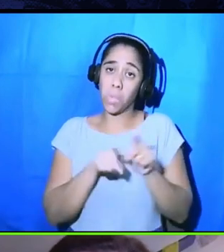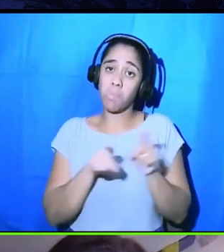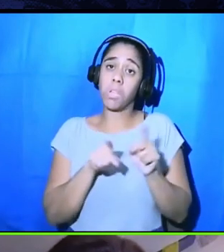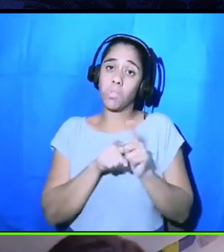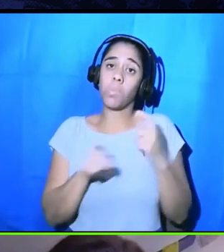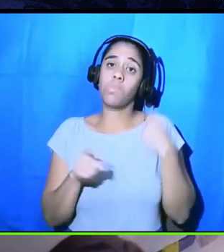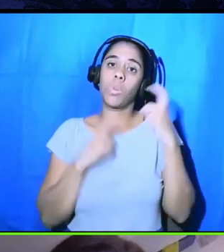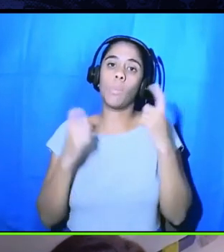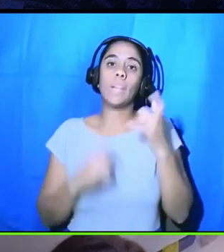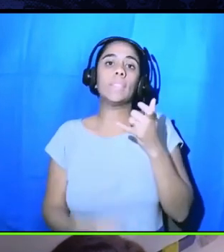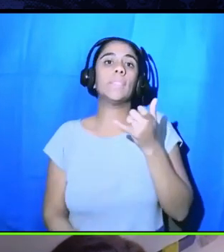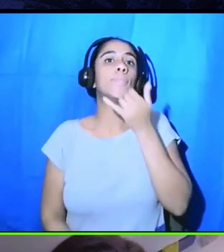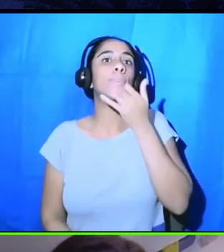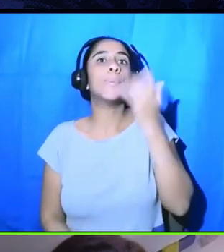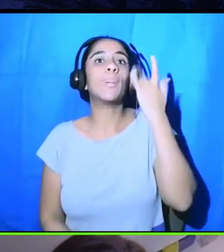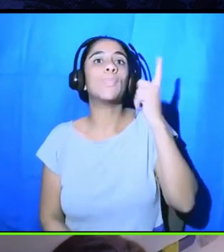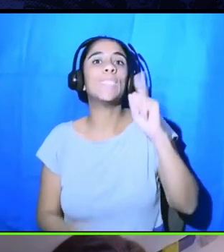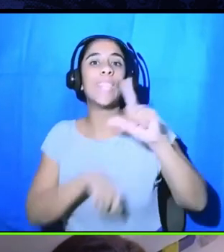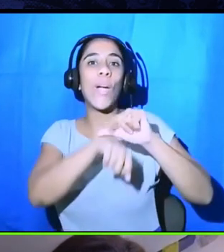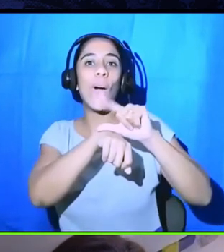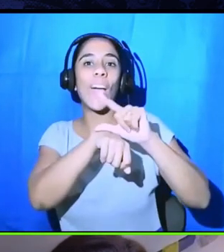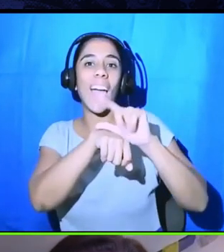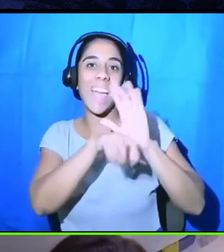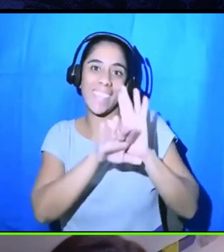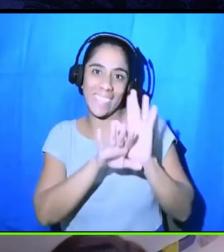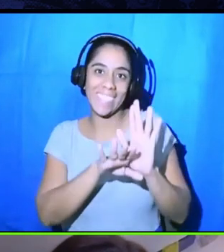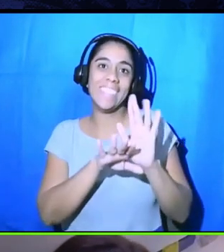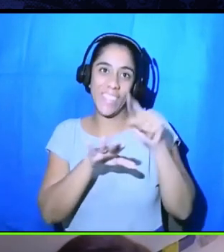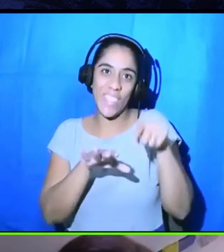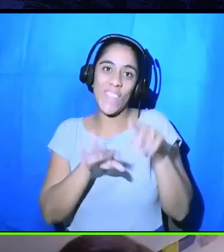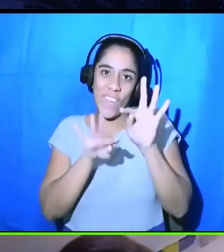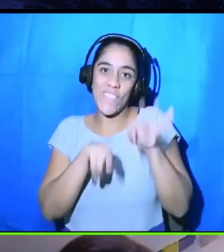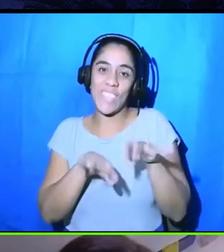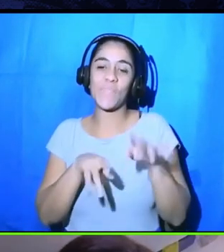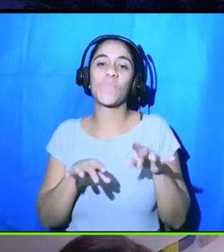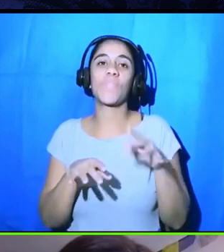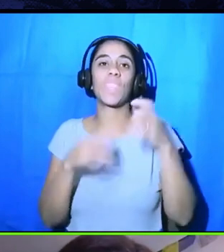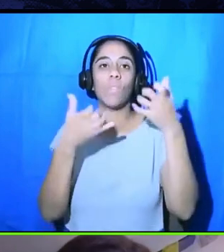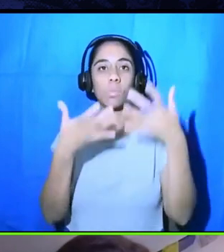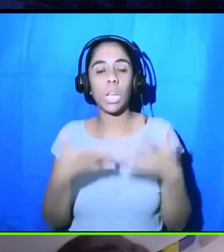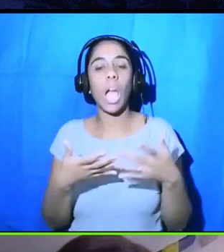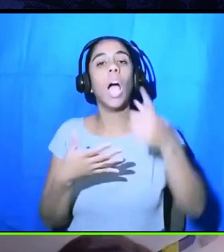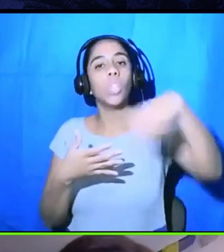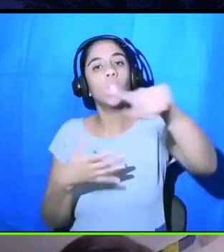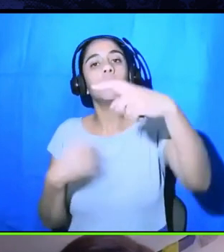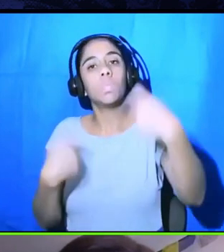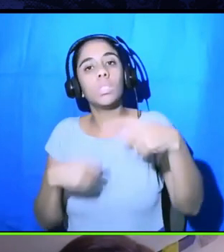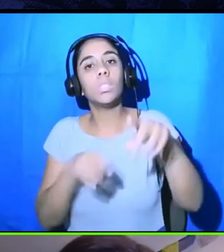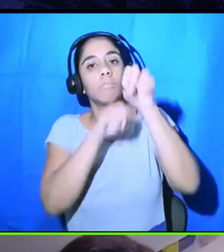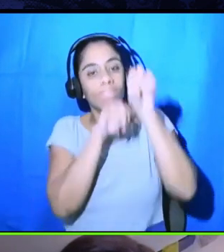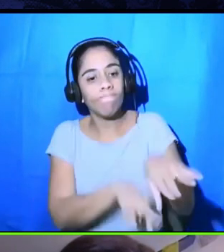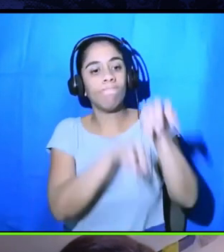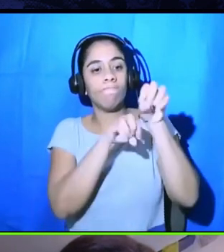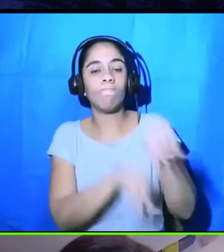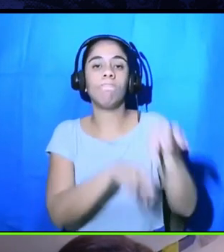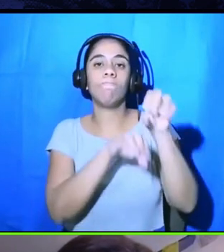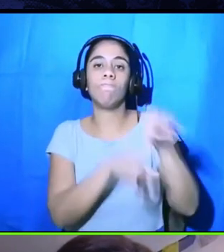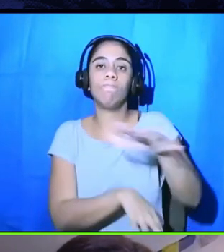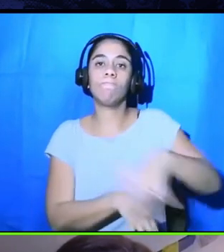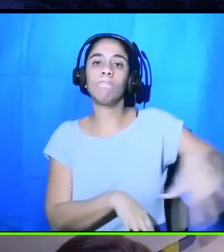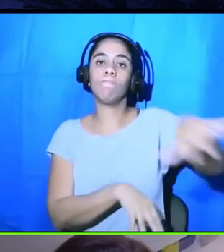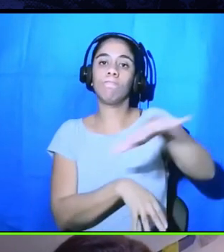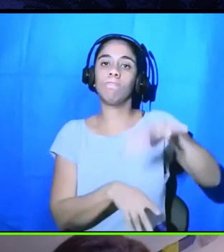que también hay que hacer un esfuerzo muy grande de educación popular porque no basta que lo hablemos en la convención